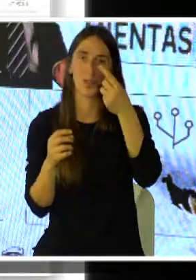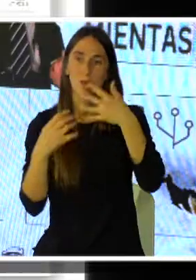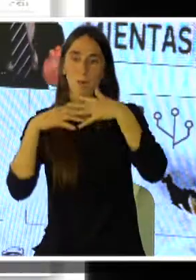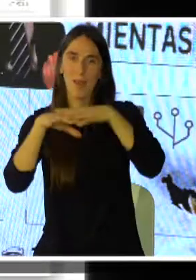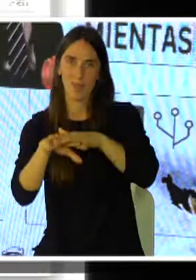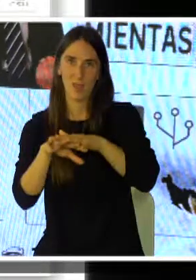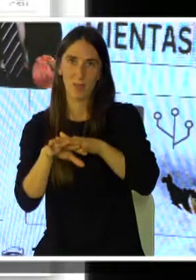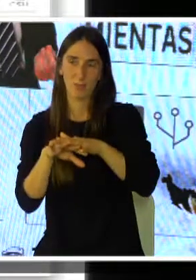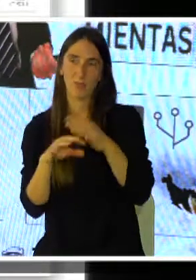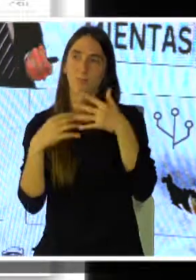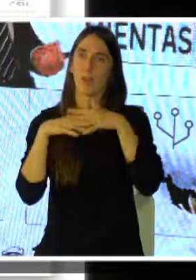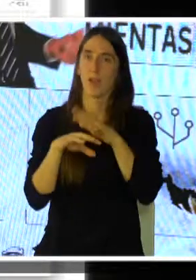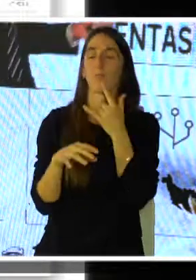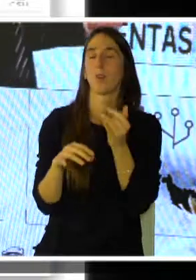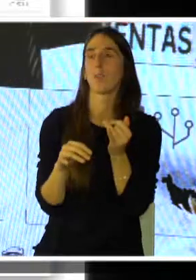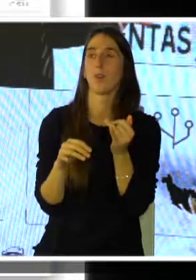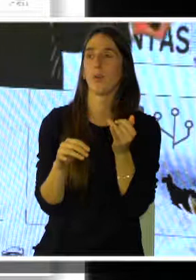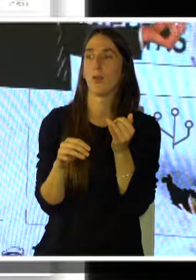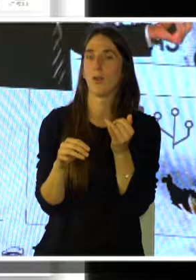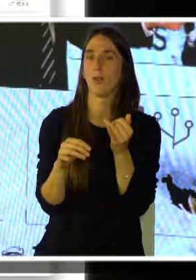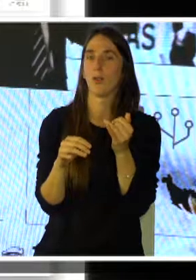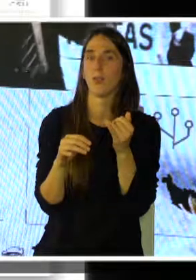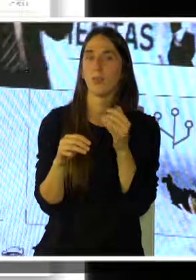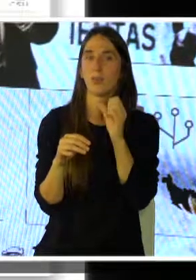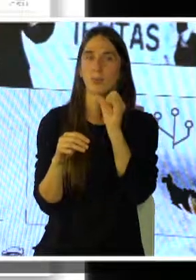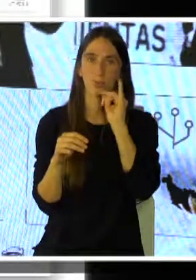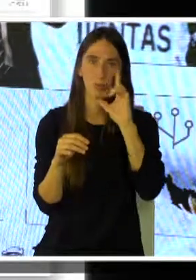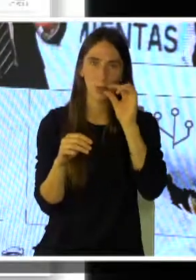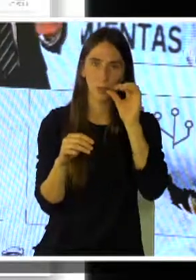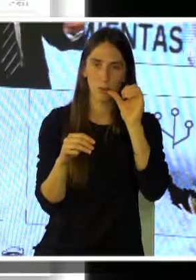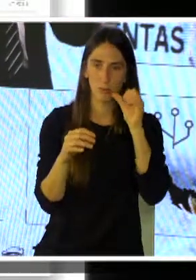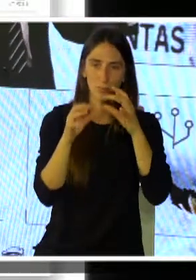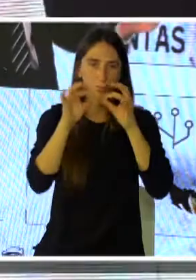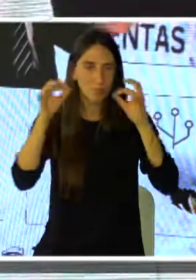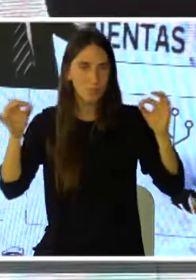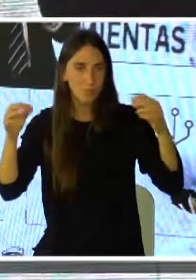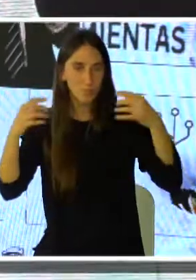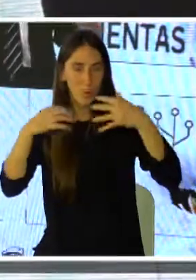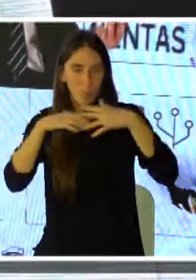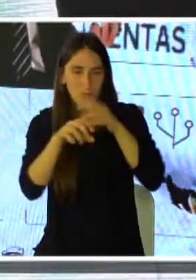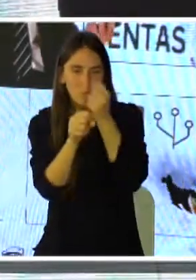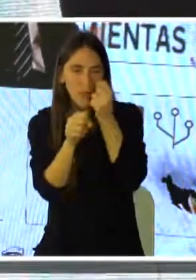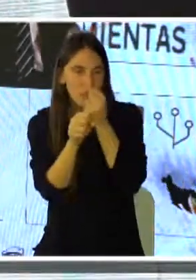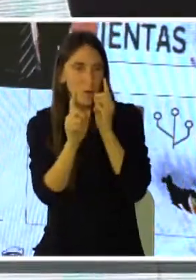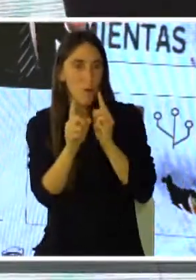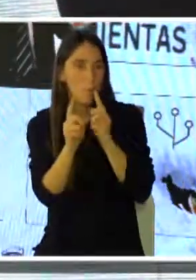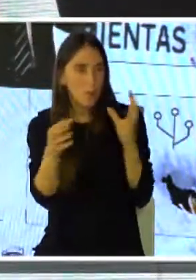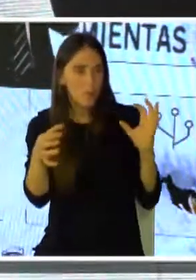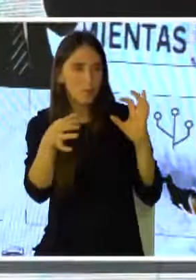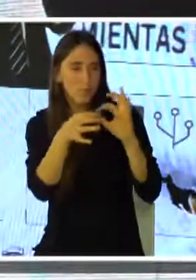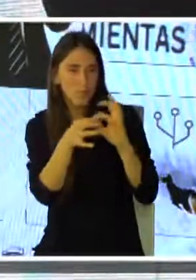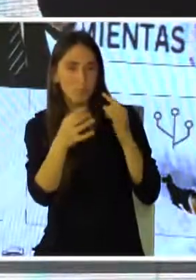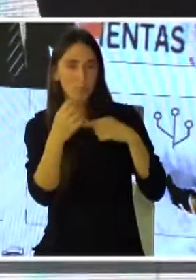integrar, ¿sí? Para integrar, por ejemplo, silos, digamos, de trabajo que tienen un trabajo en conjunto, pero que